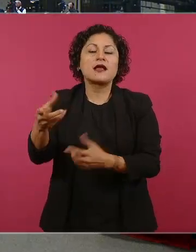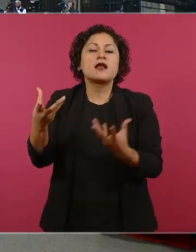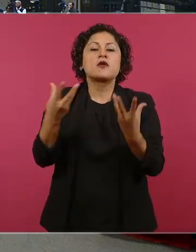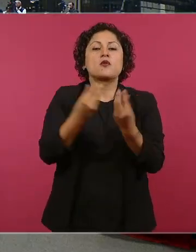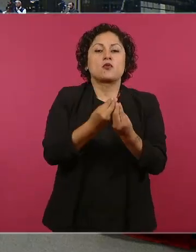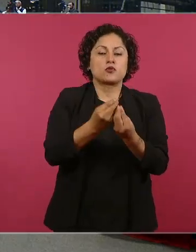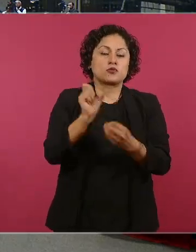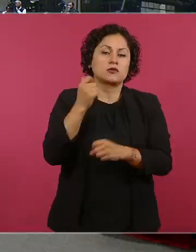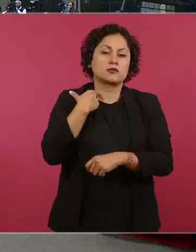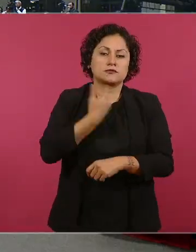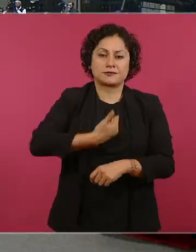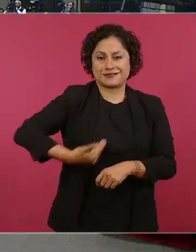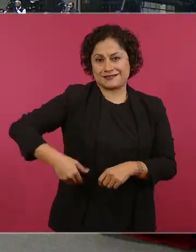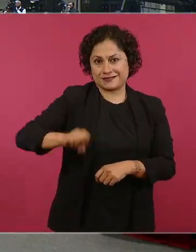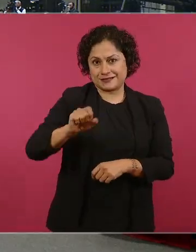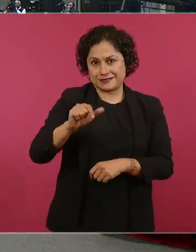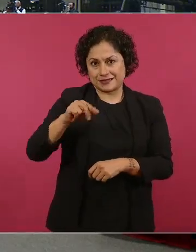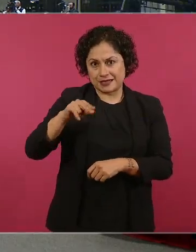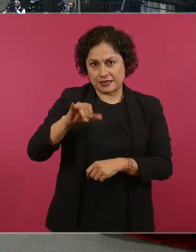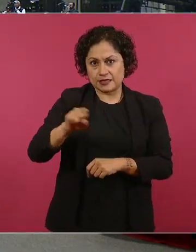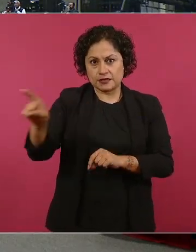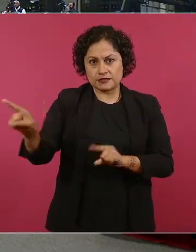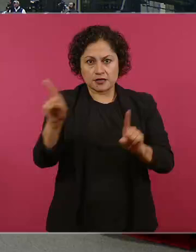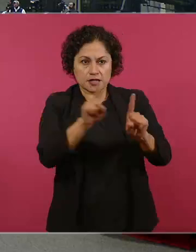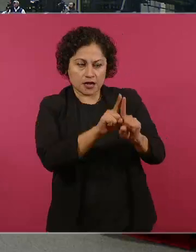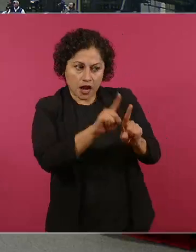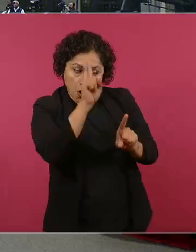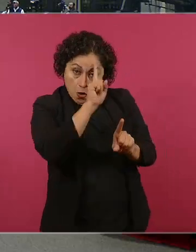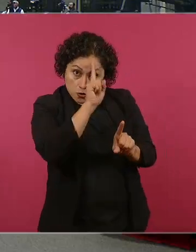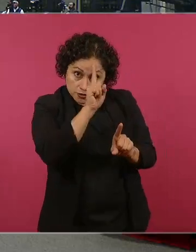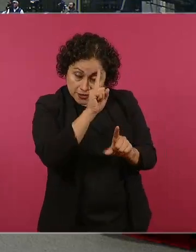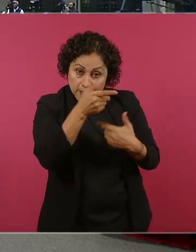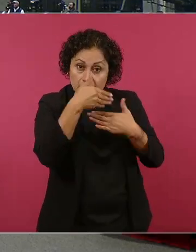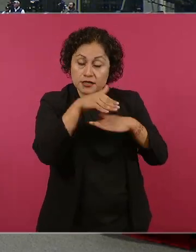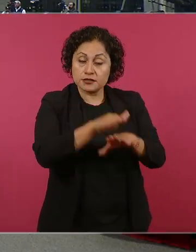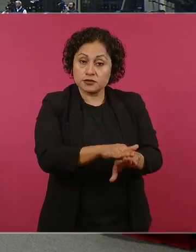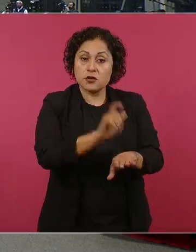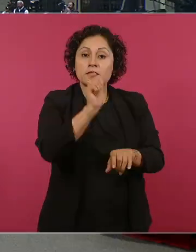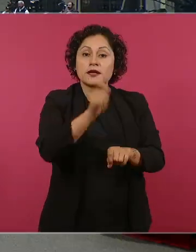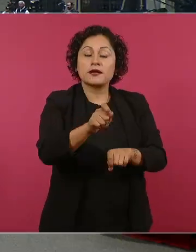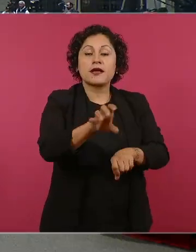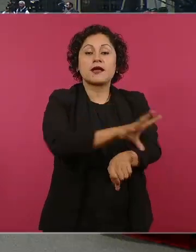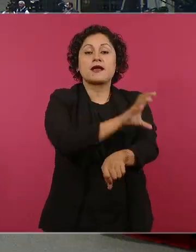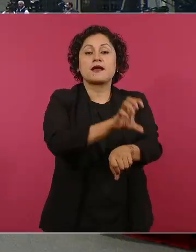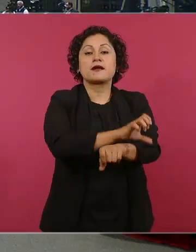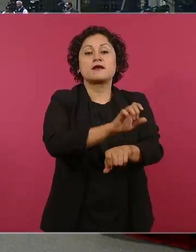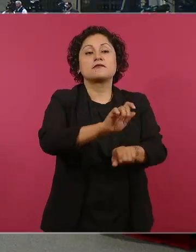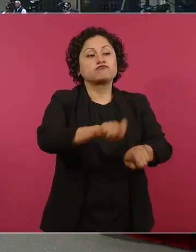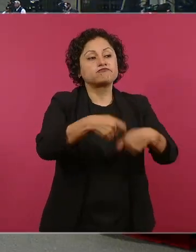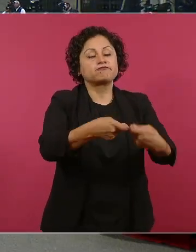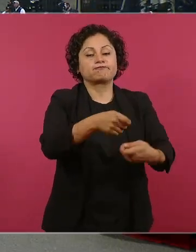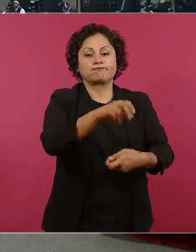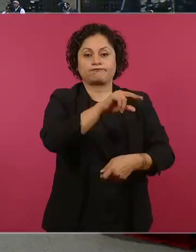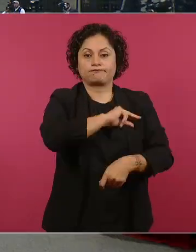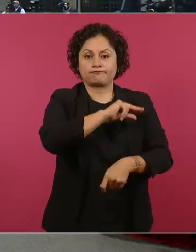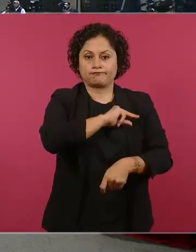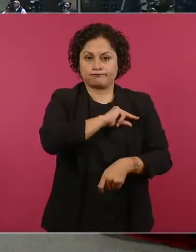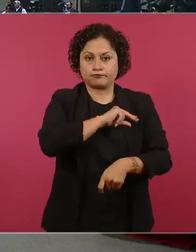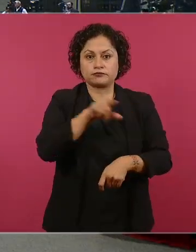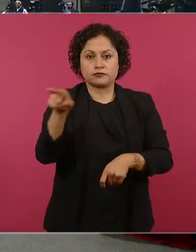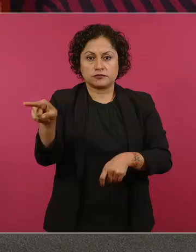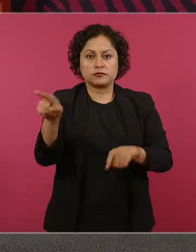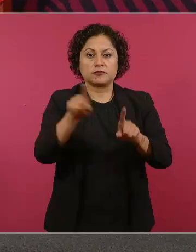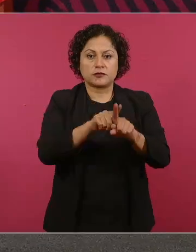Es el que le recomendó la privatización de la industria eléctrica y él se quedó